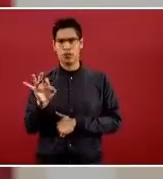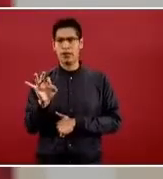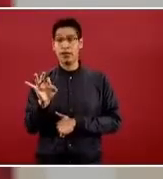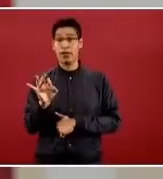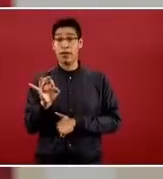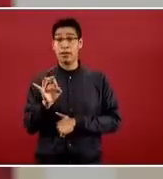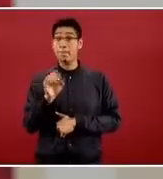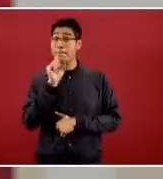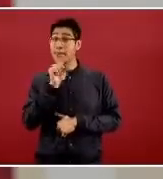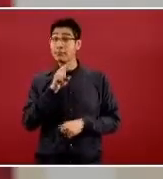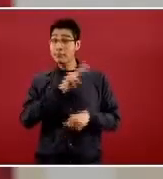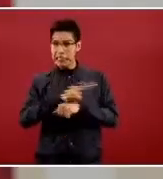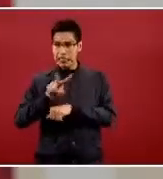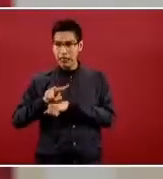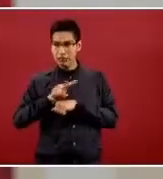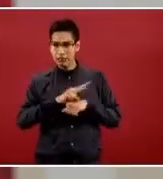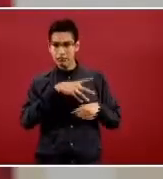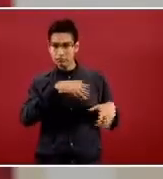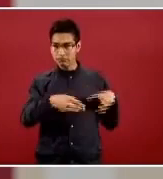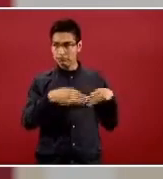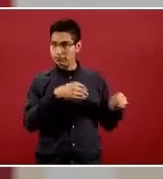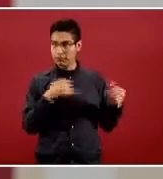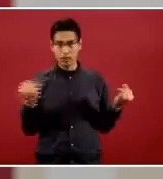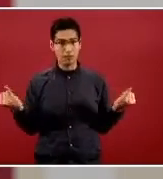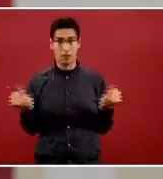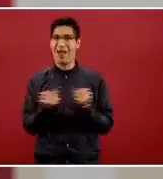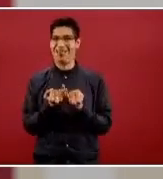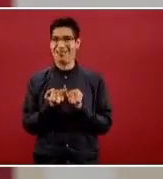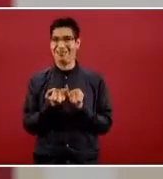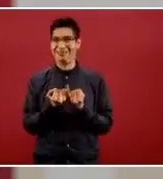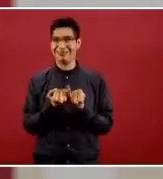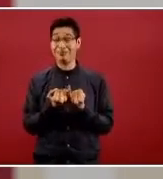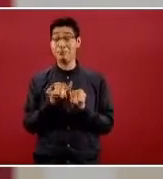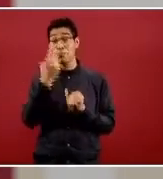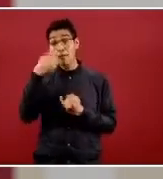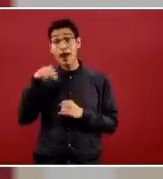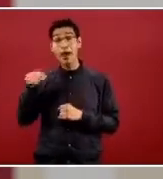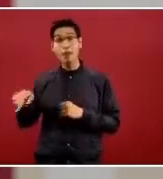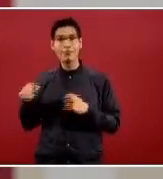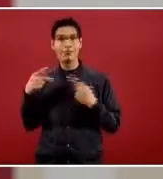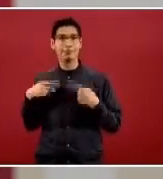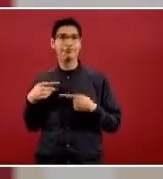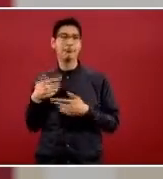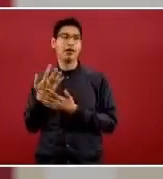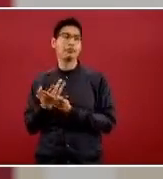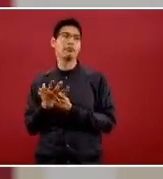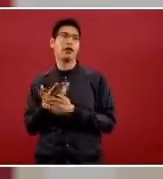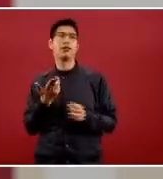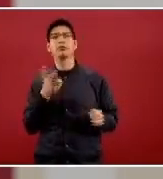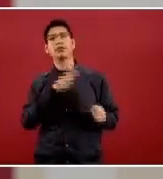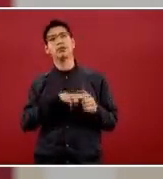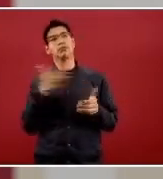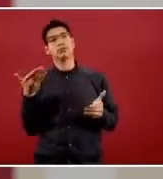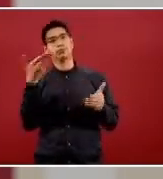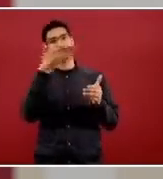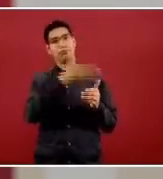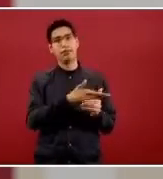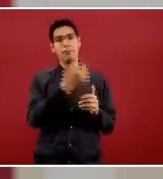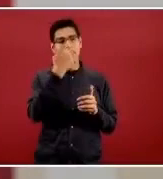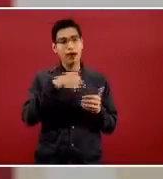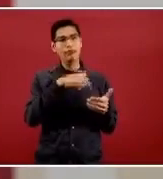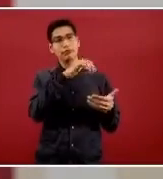vigilancia epidemiológica en la que se hace, en la que esperamos a que la persona llegue a los servicios de salud y entonces lo registramos y todo, sino